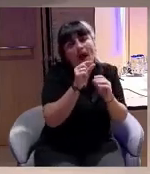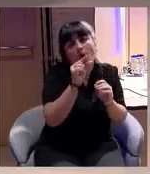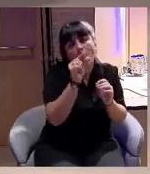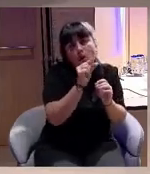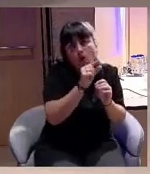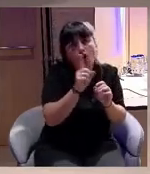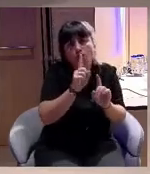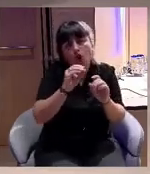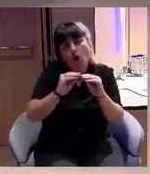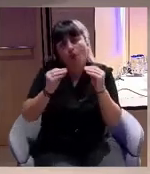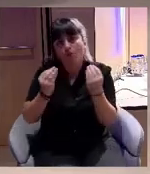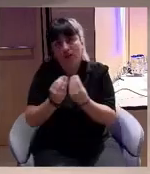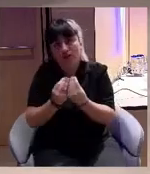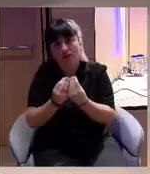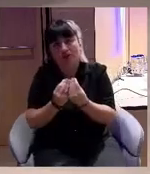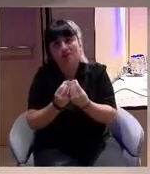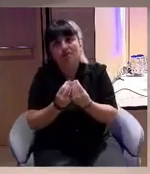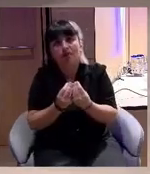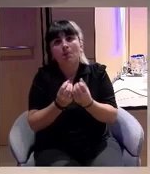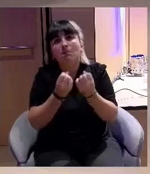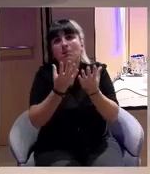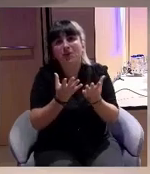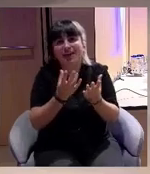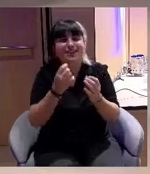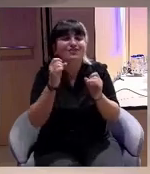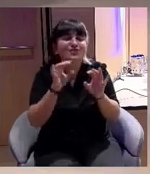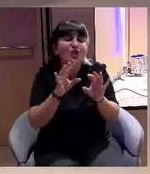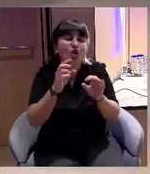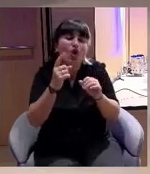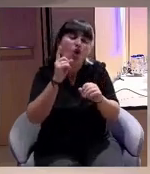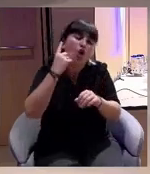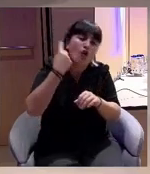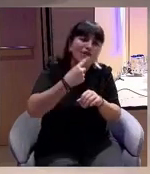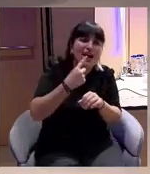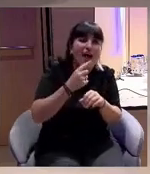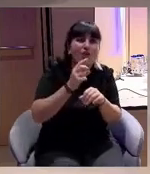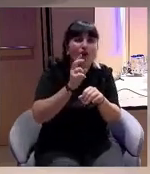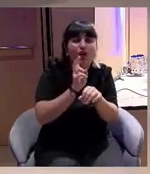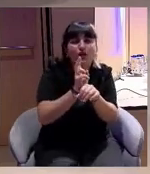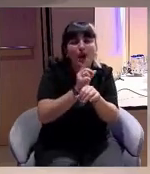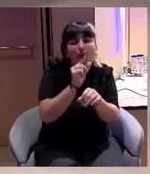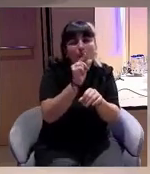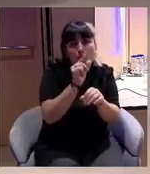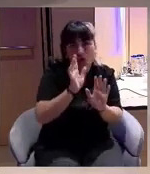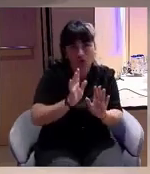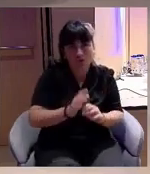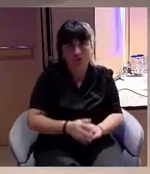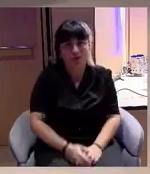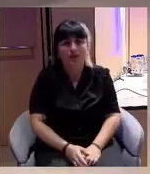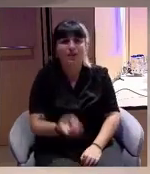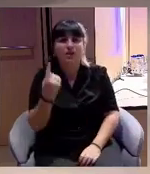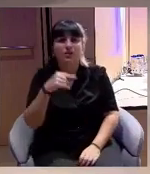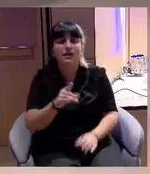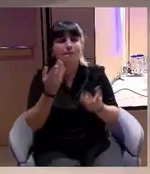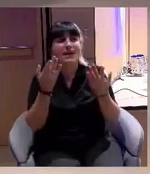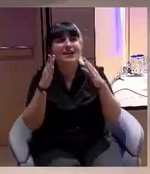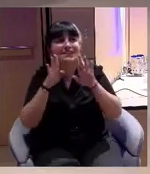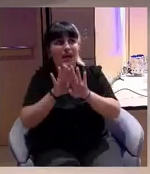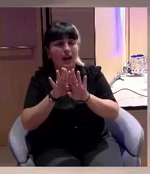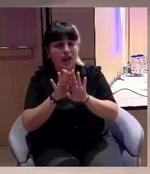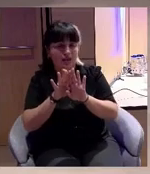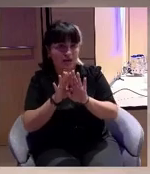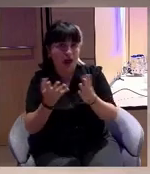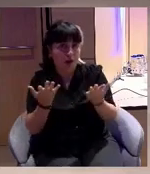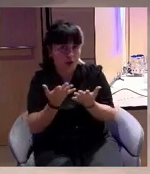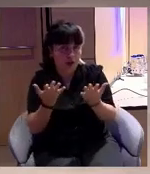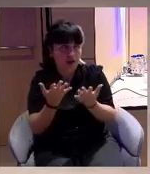toca controlar entonces simplemente para para cerrar estas dos